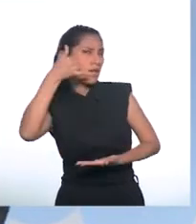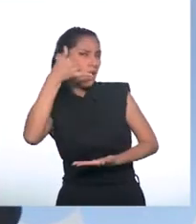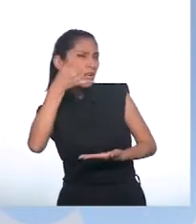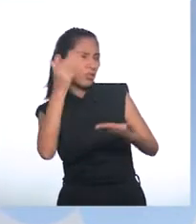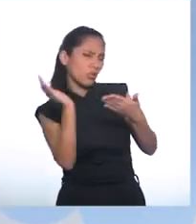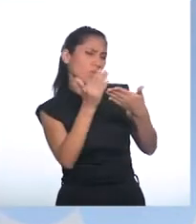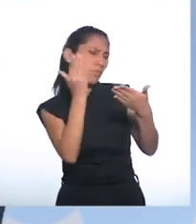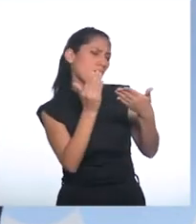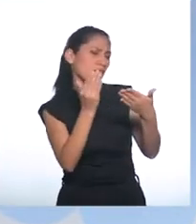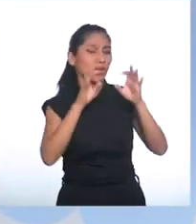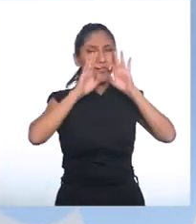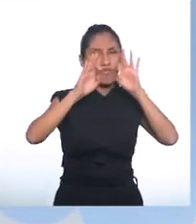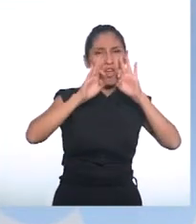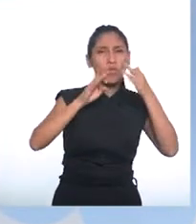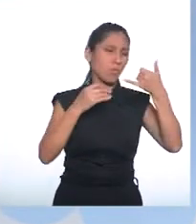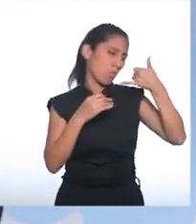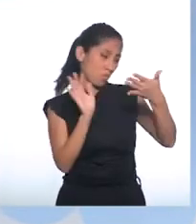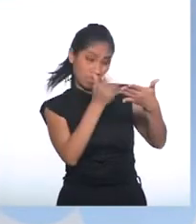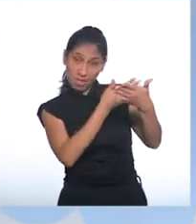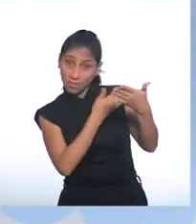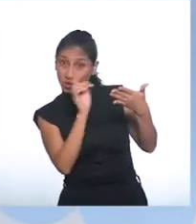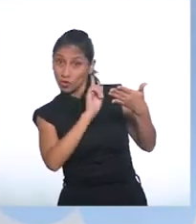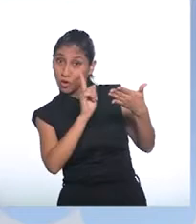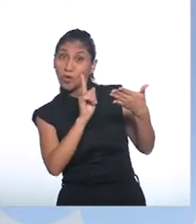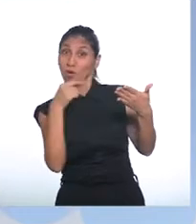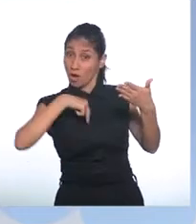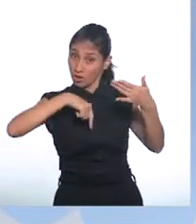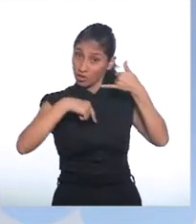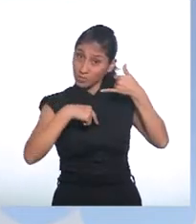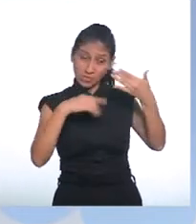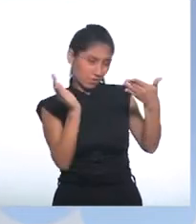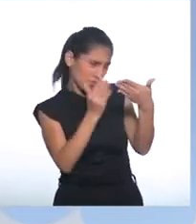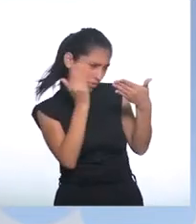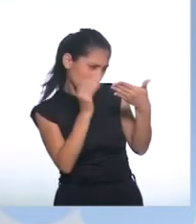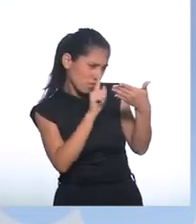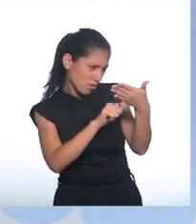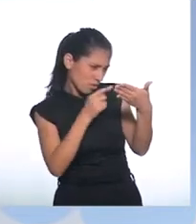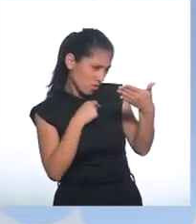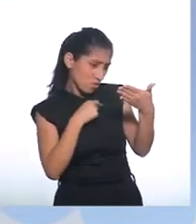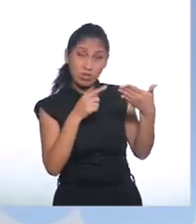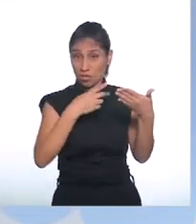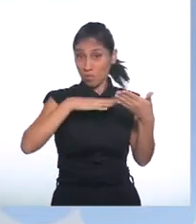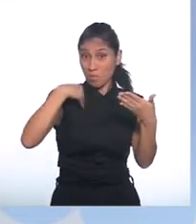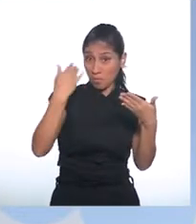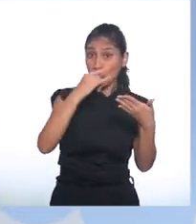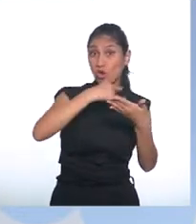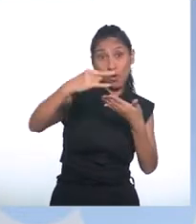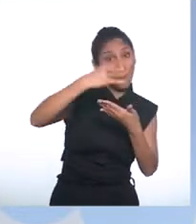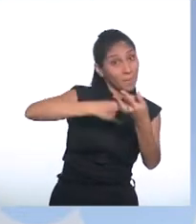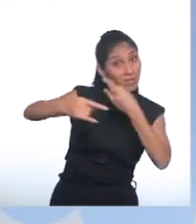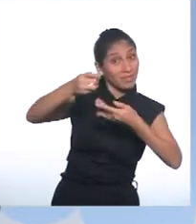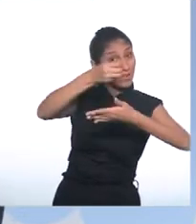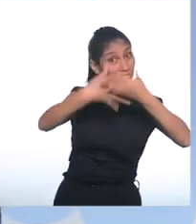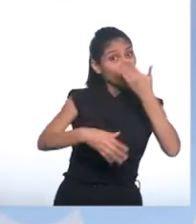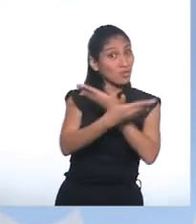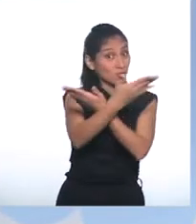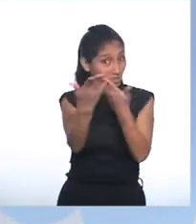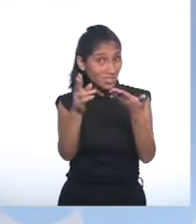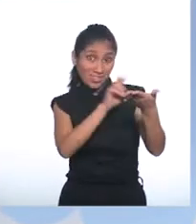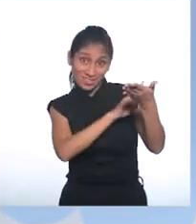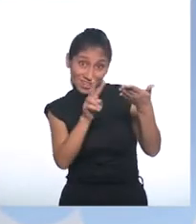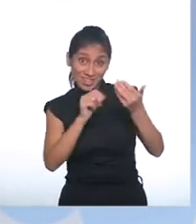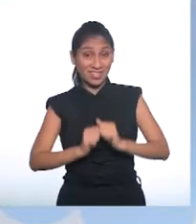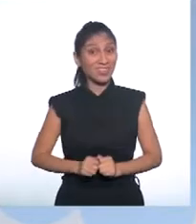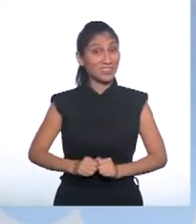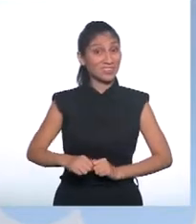para usar en redes sociales, ¿sabías? Mira, incluso puedo compartir el texto que estoy leyendo para que ustedes en casa también lo